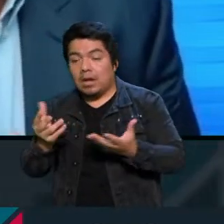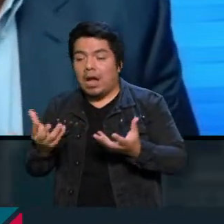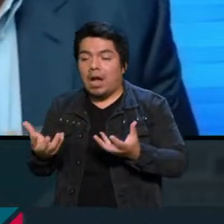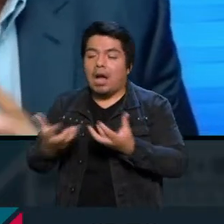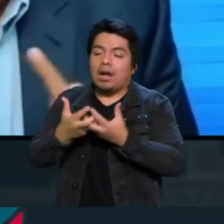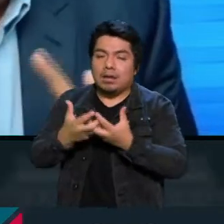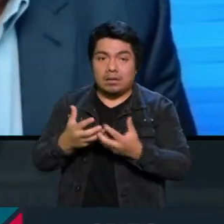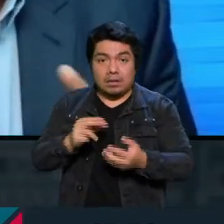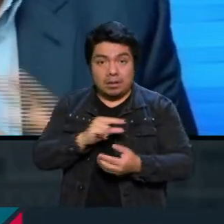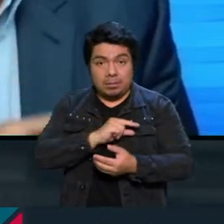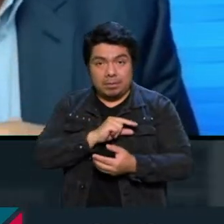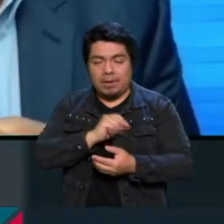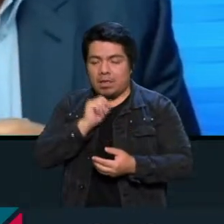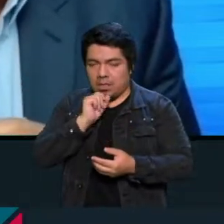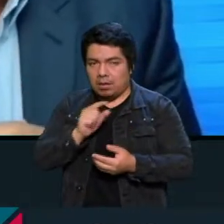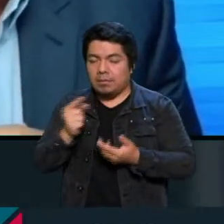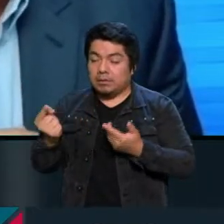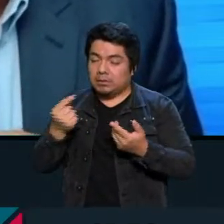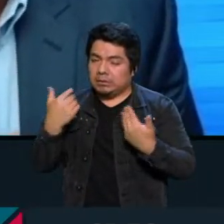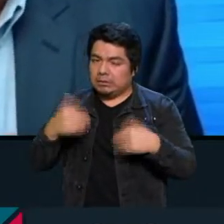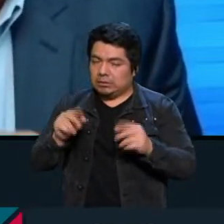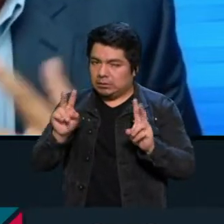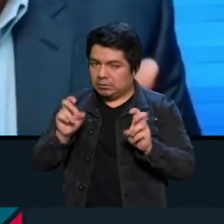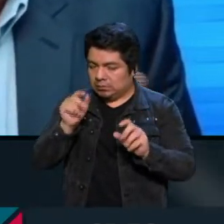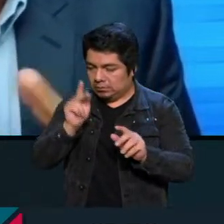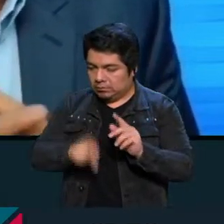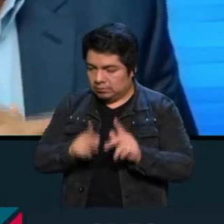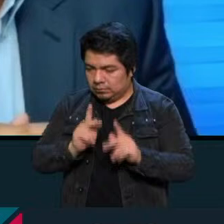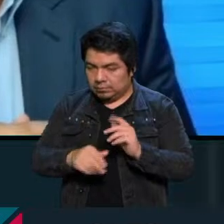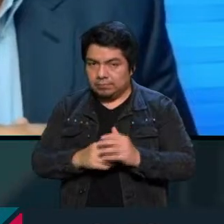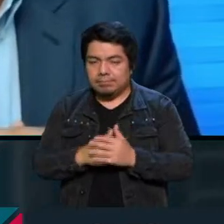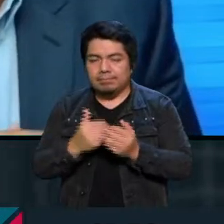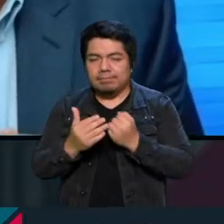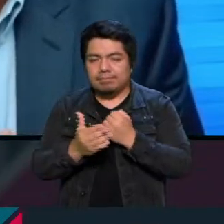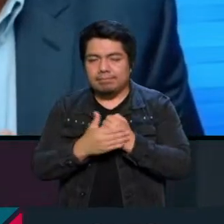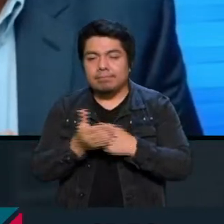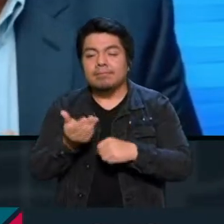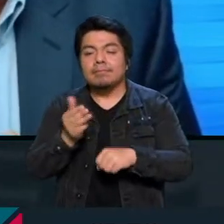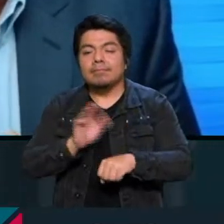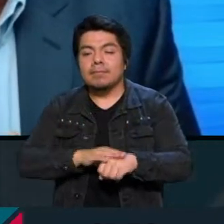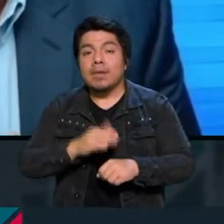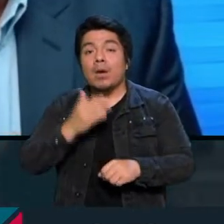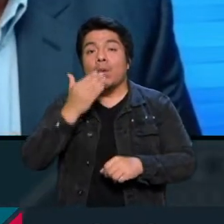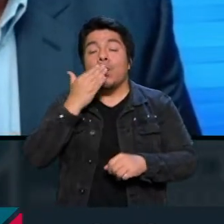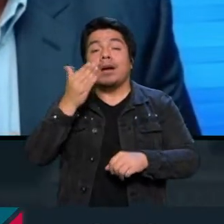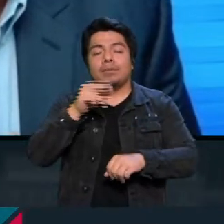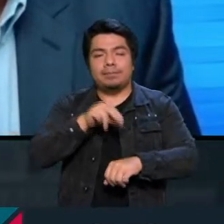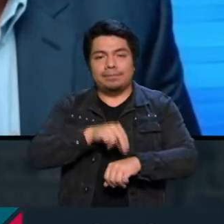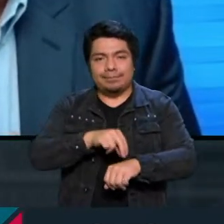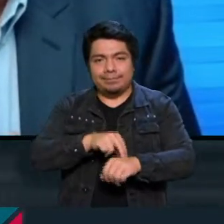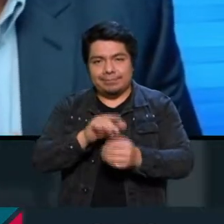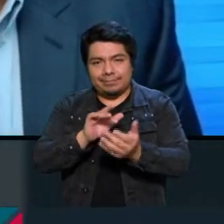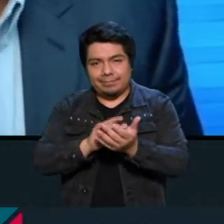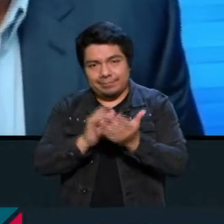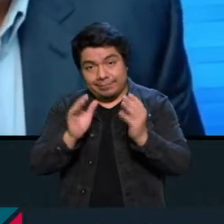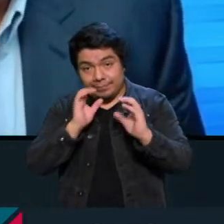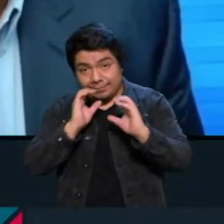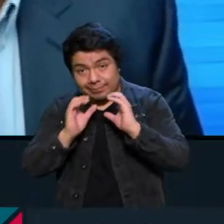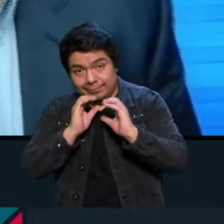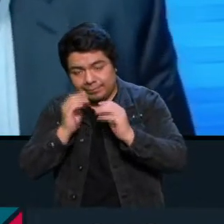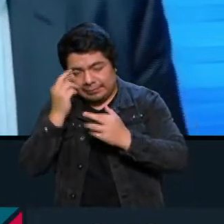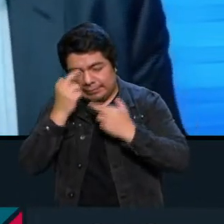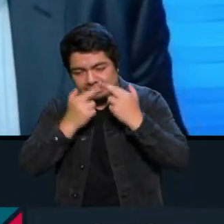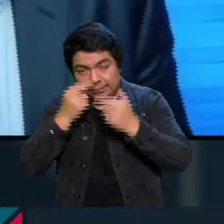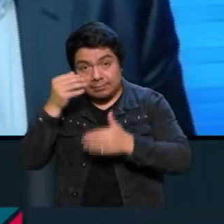poco a los privados. Entonces es el gran tema que habrá que poner sobre la mesa para la próxima administración. Excelente, doctor. Le agradezco mucho por la conversación, por este análisis